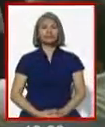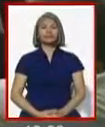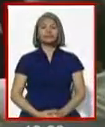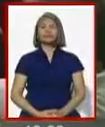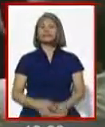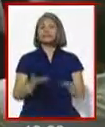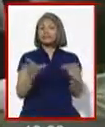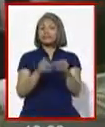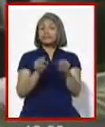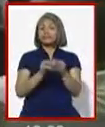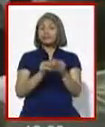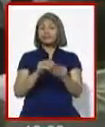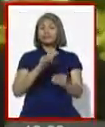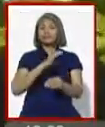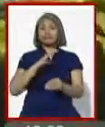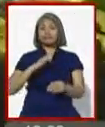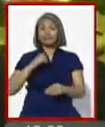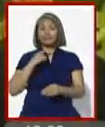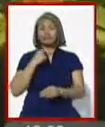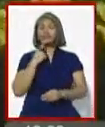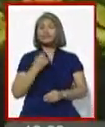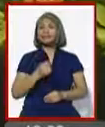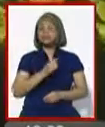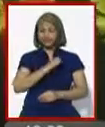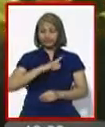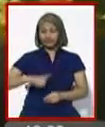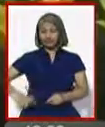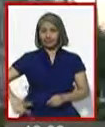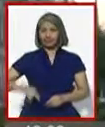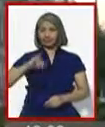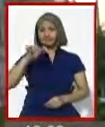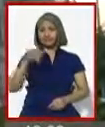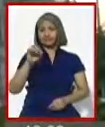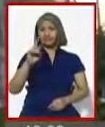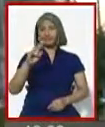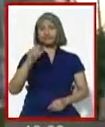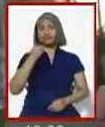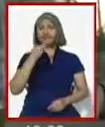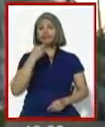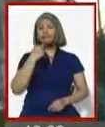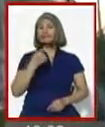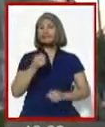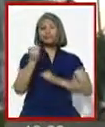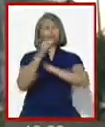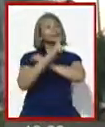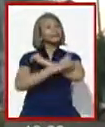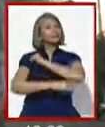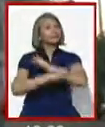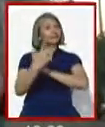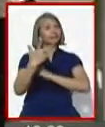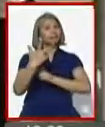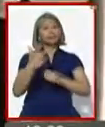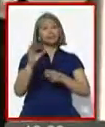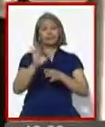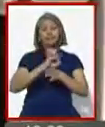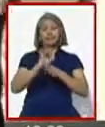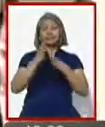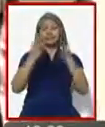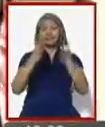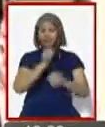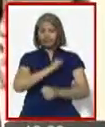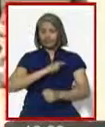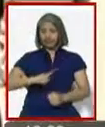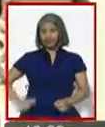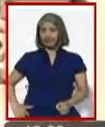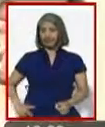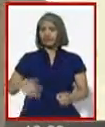Durante una sesión en el Consejo Municipal, el vocero de la alcaldía, Jorge Landívar, se refirió a la sentencia de 3 exfuncionarios de la